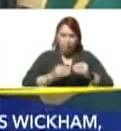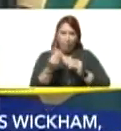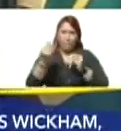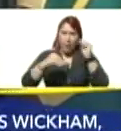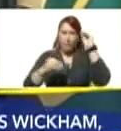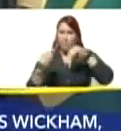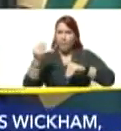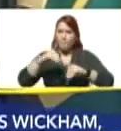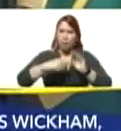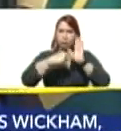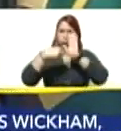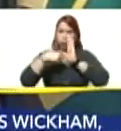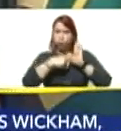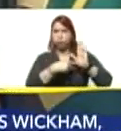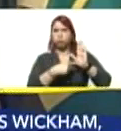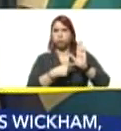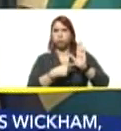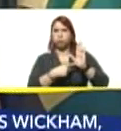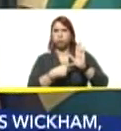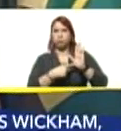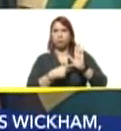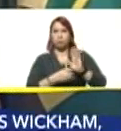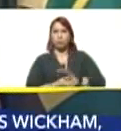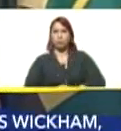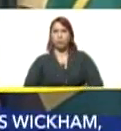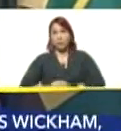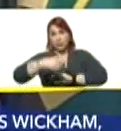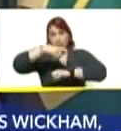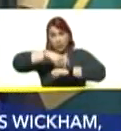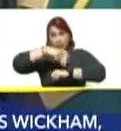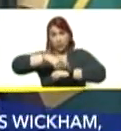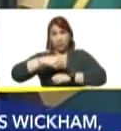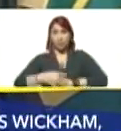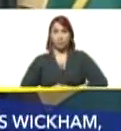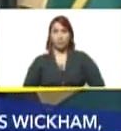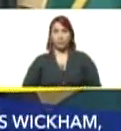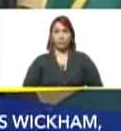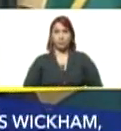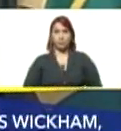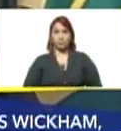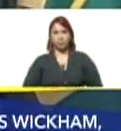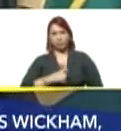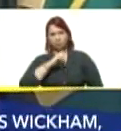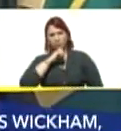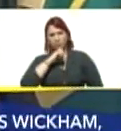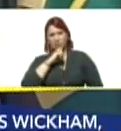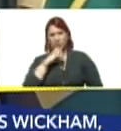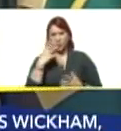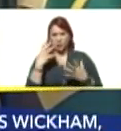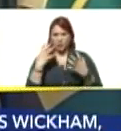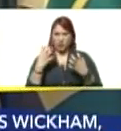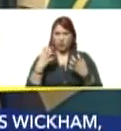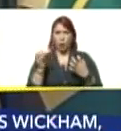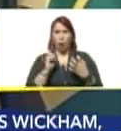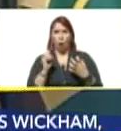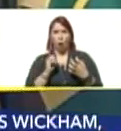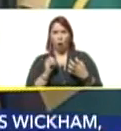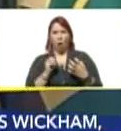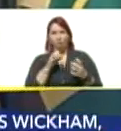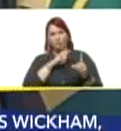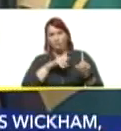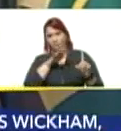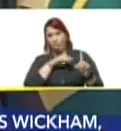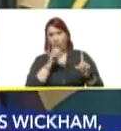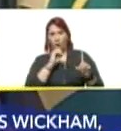y demostrar que el tiempo de la soberbia, la arrogancia, los chantajes,